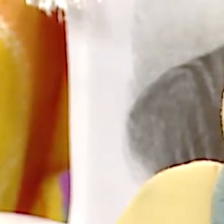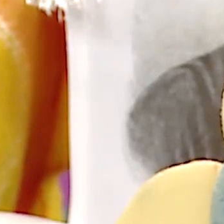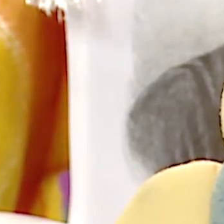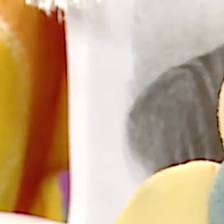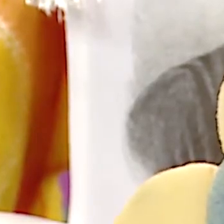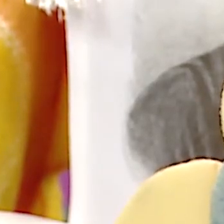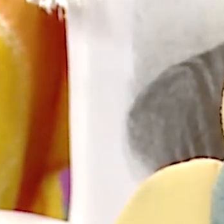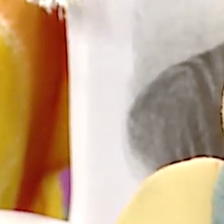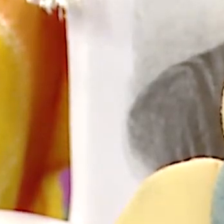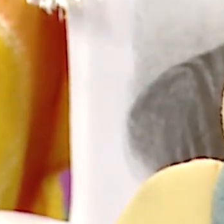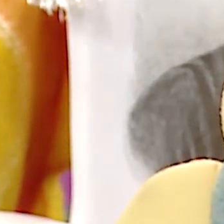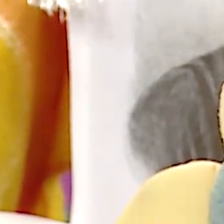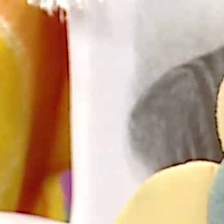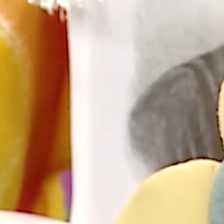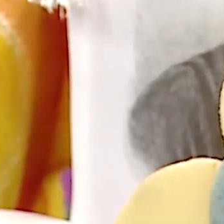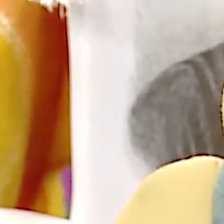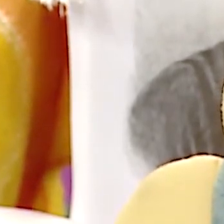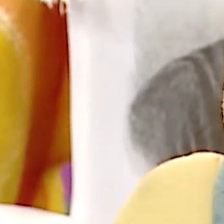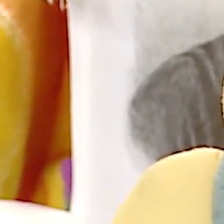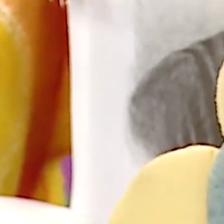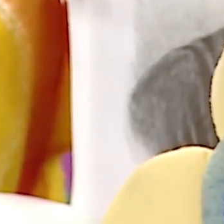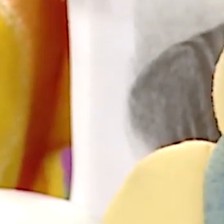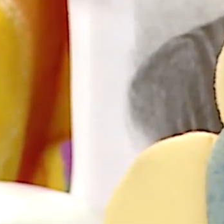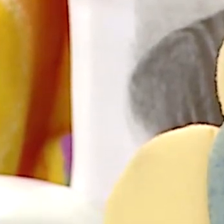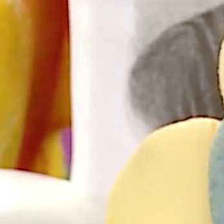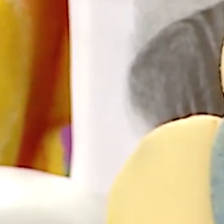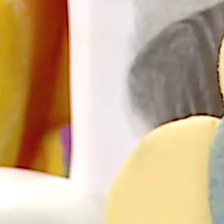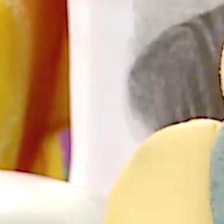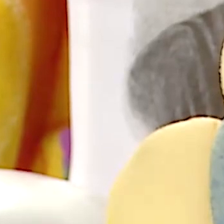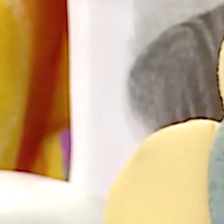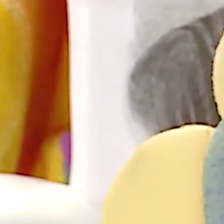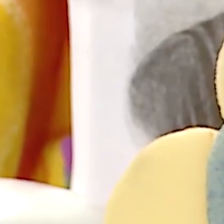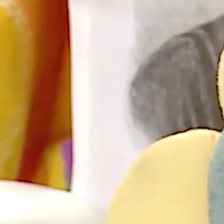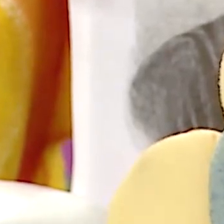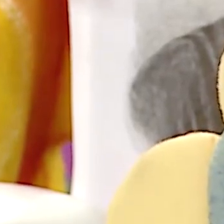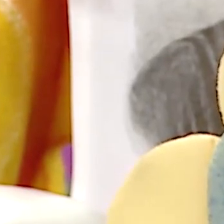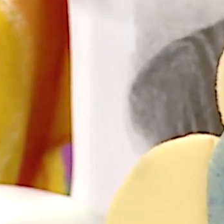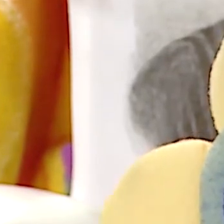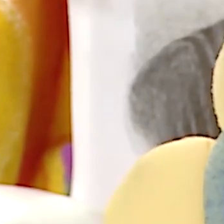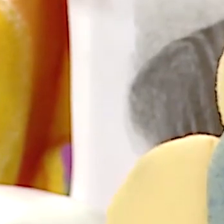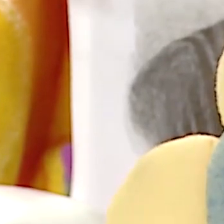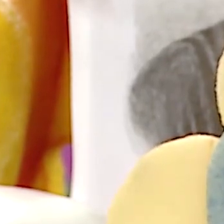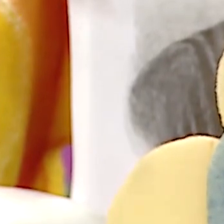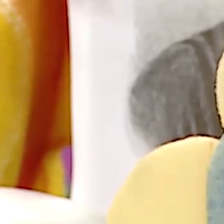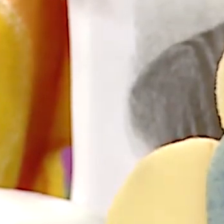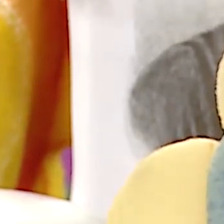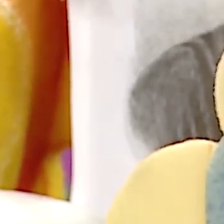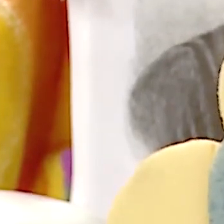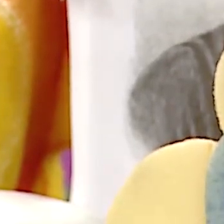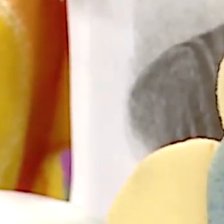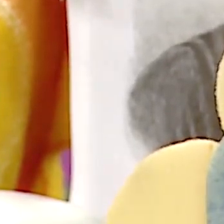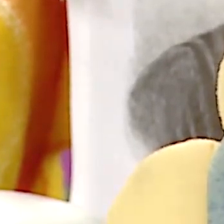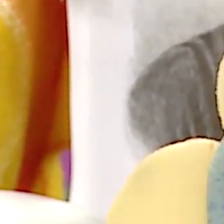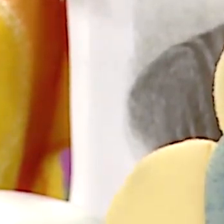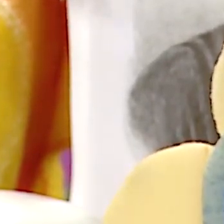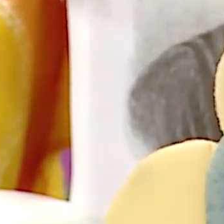tan especial. La bandera de Belgrano es al pueblo mi bandera. De